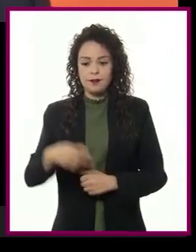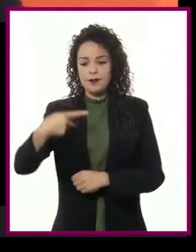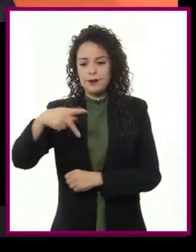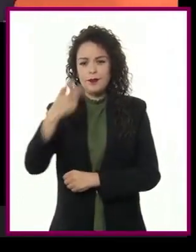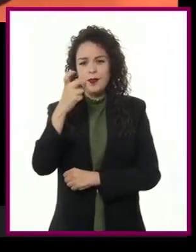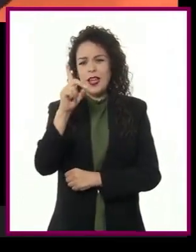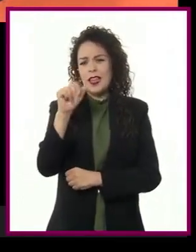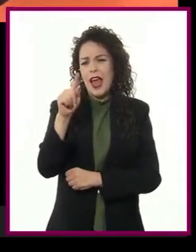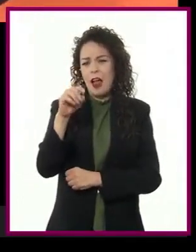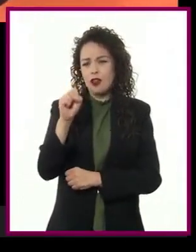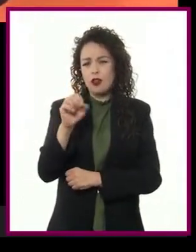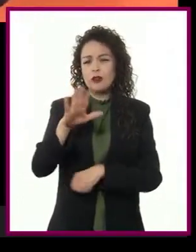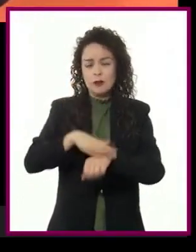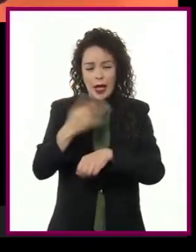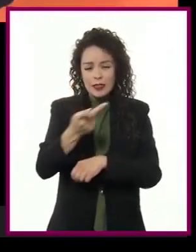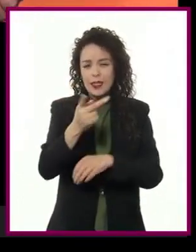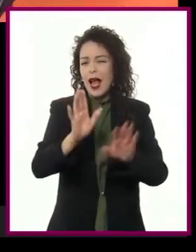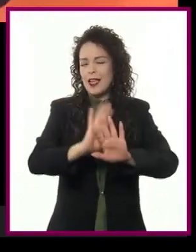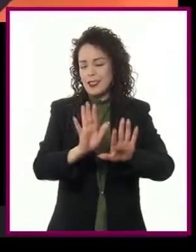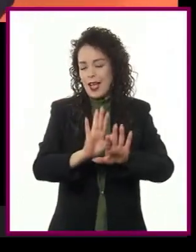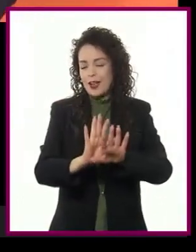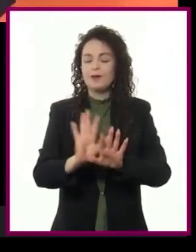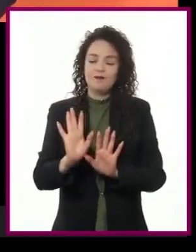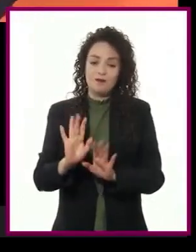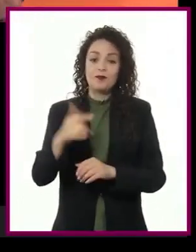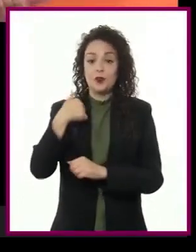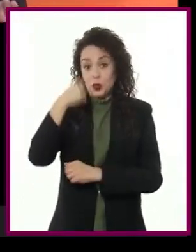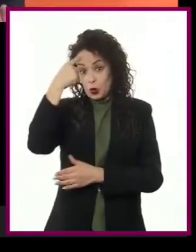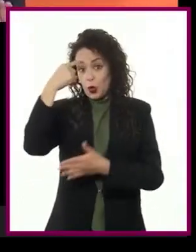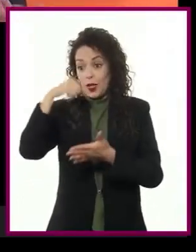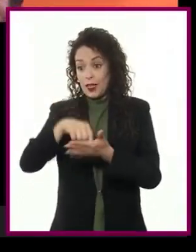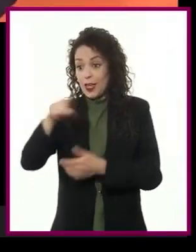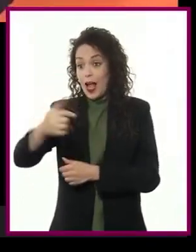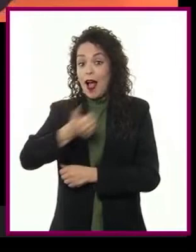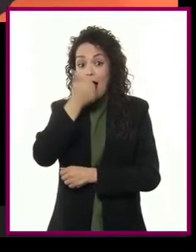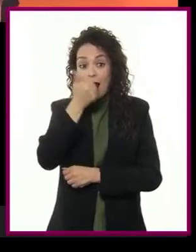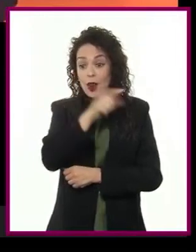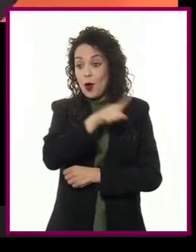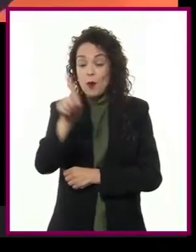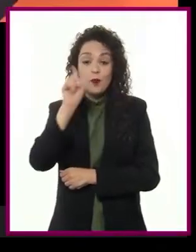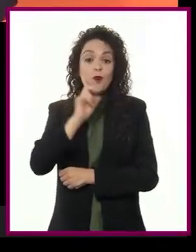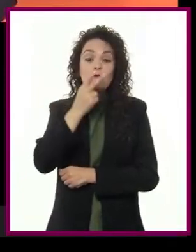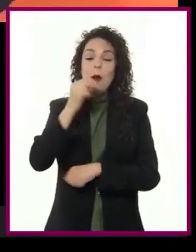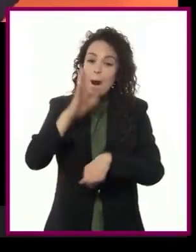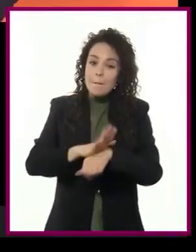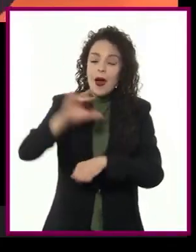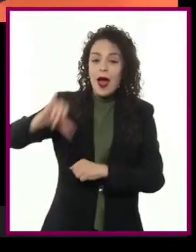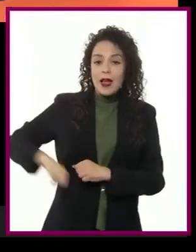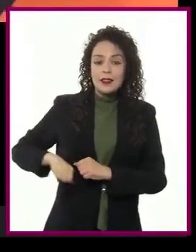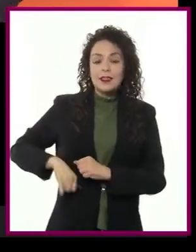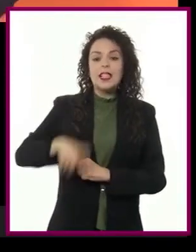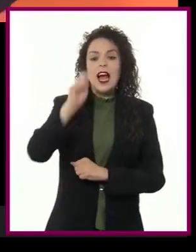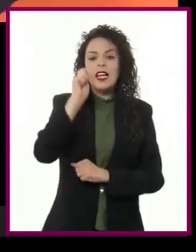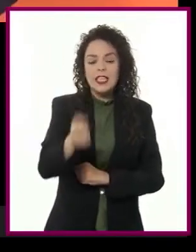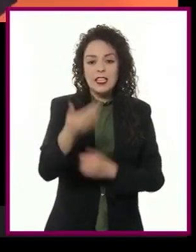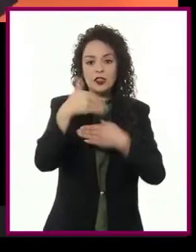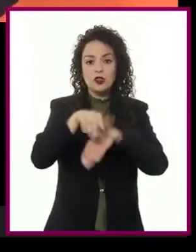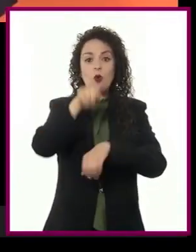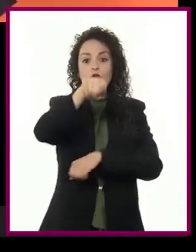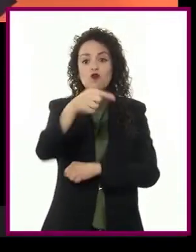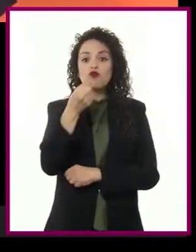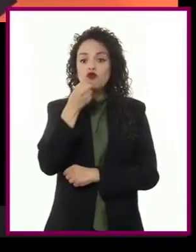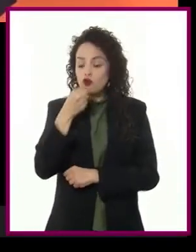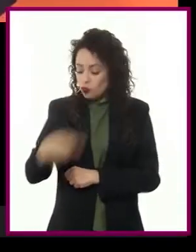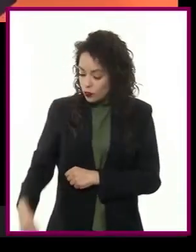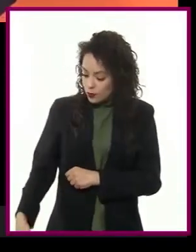datos. Estoy seguro de que a las alumnas y alumnos les interesa conocer más sobre su niñez.